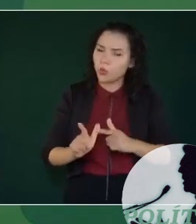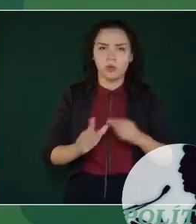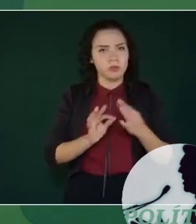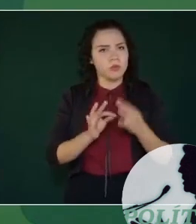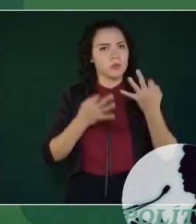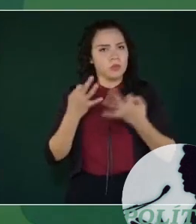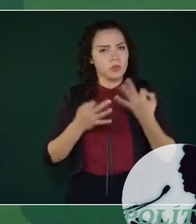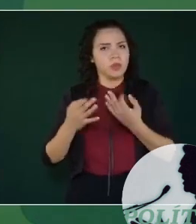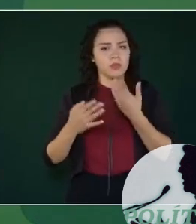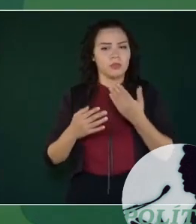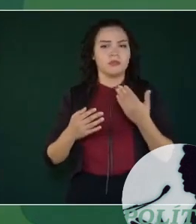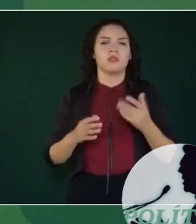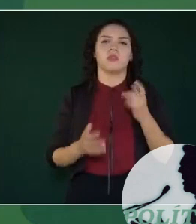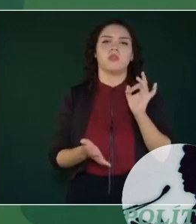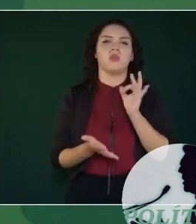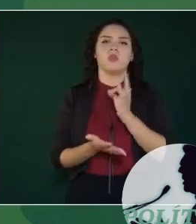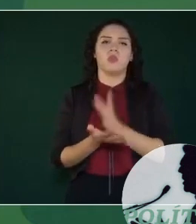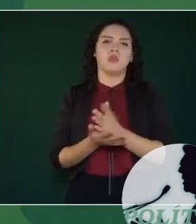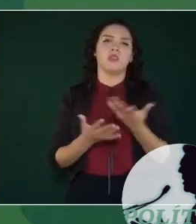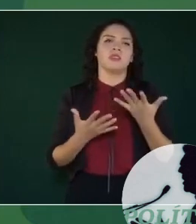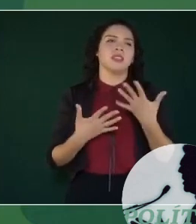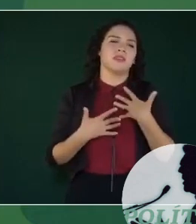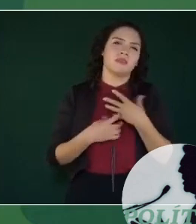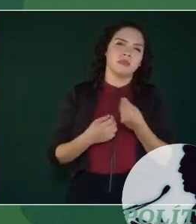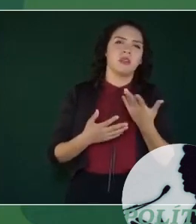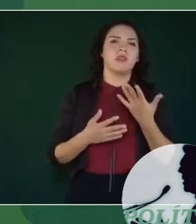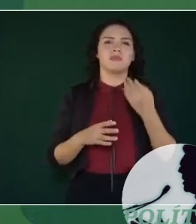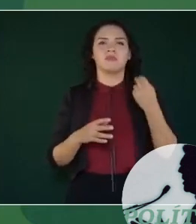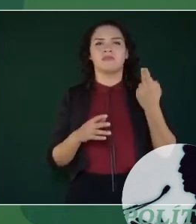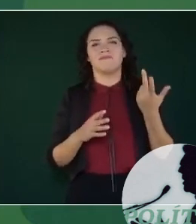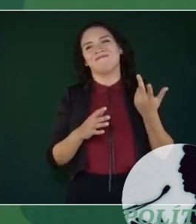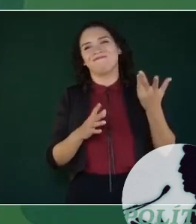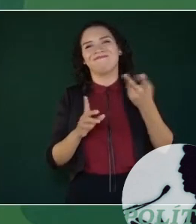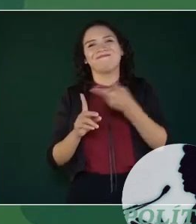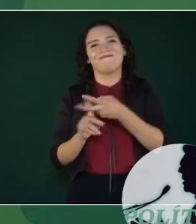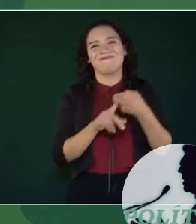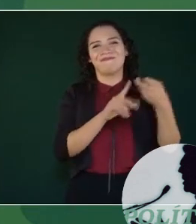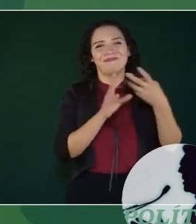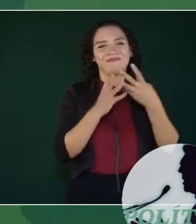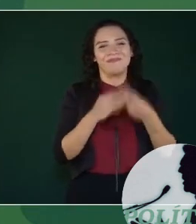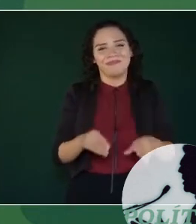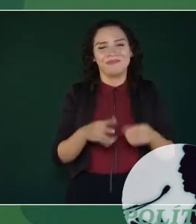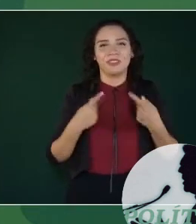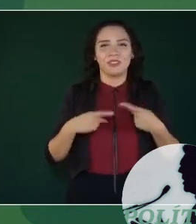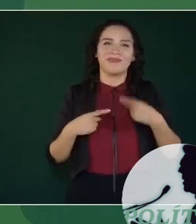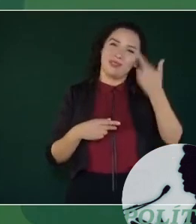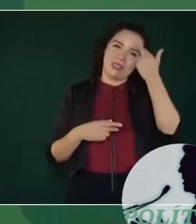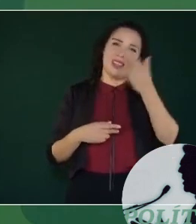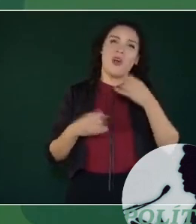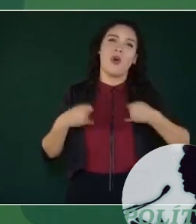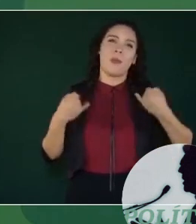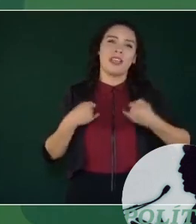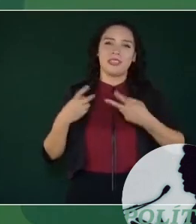en casos dolorosos y emblemáticos como la desaparición de los jóvenes de